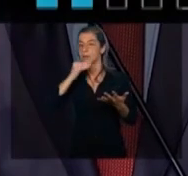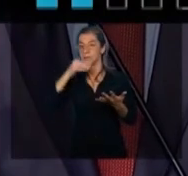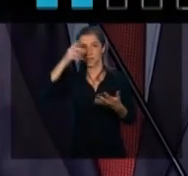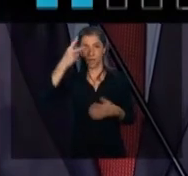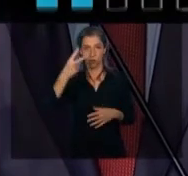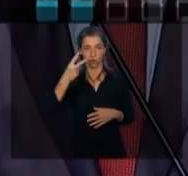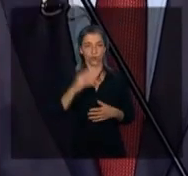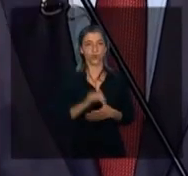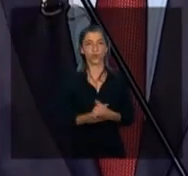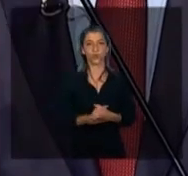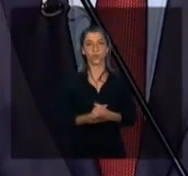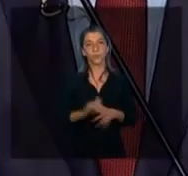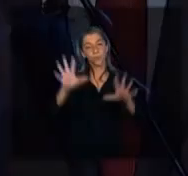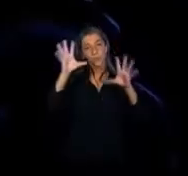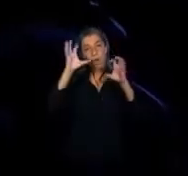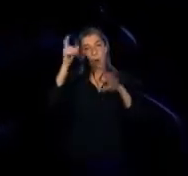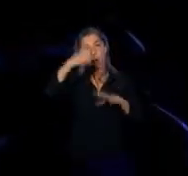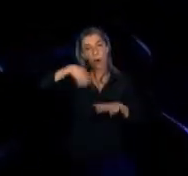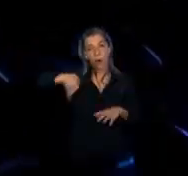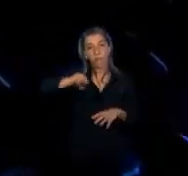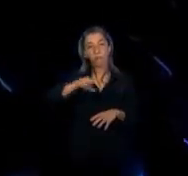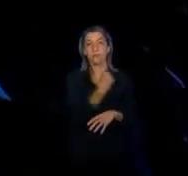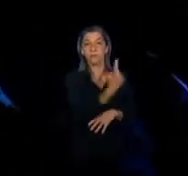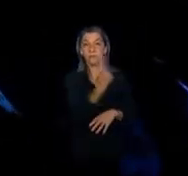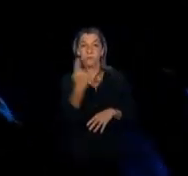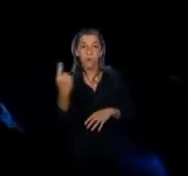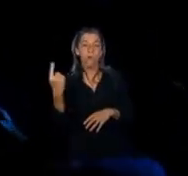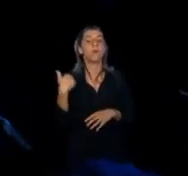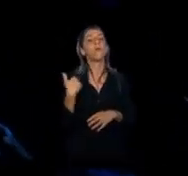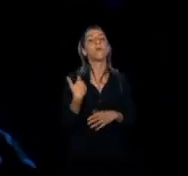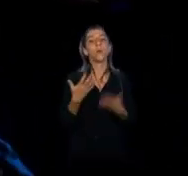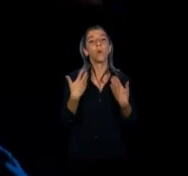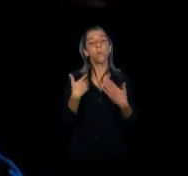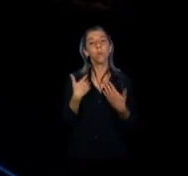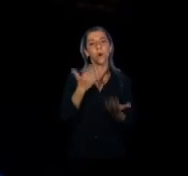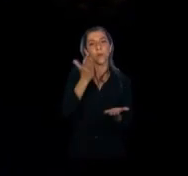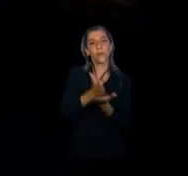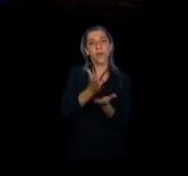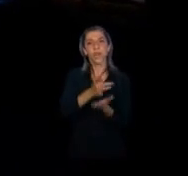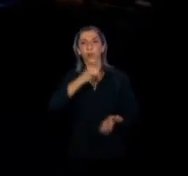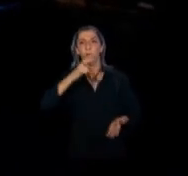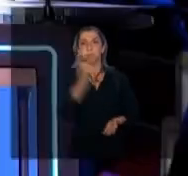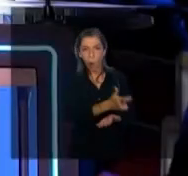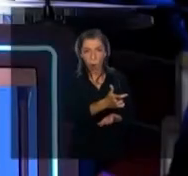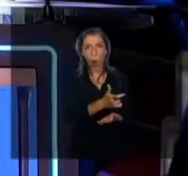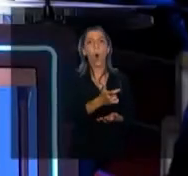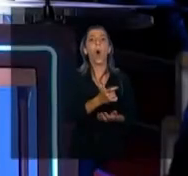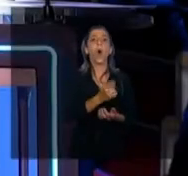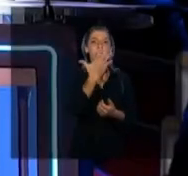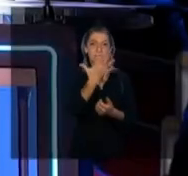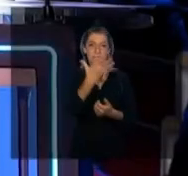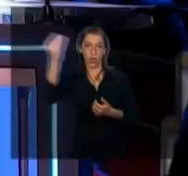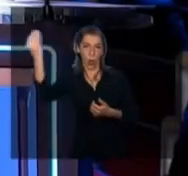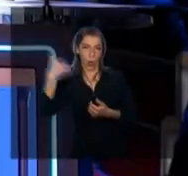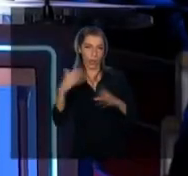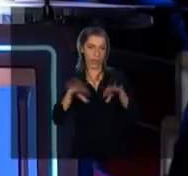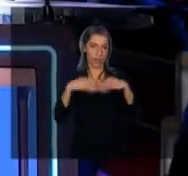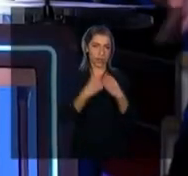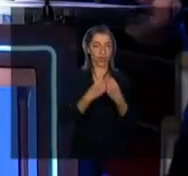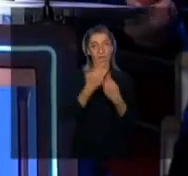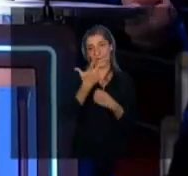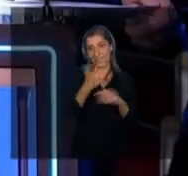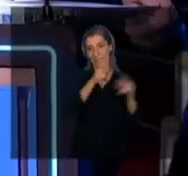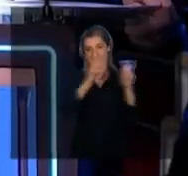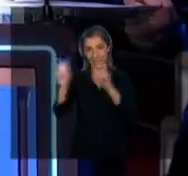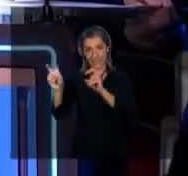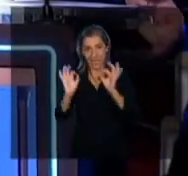maa Recuerden que cada candidato tiene cinco oportunidades para pedir su derecho a réplica y que lo pueden hacer durante el desarrollo de los